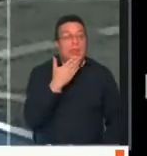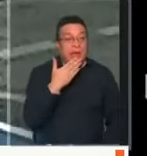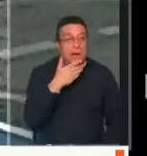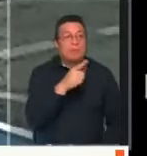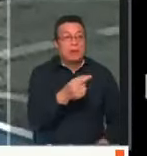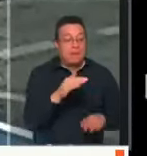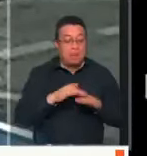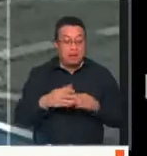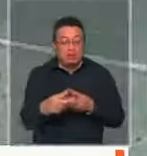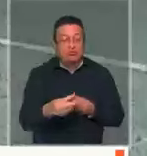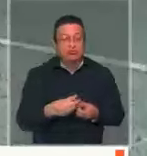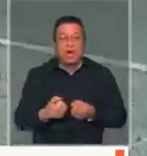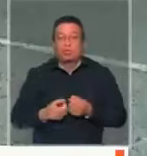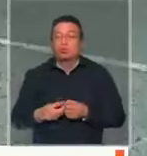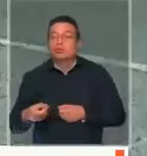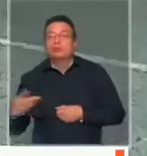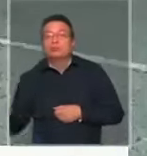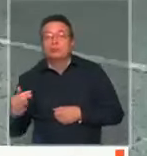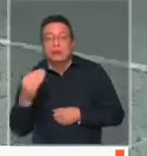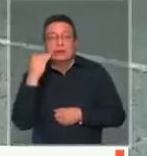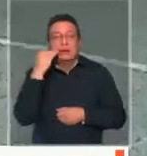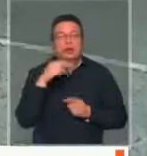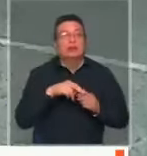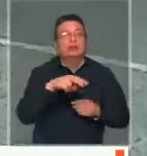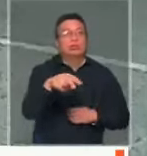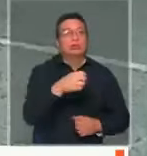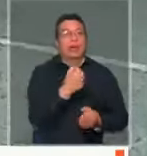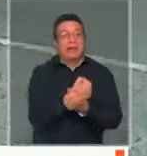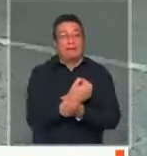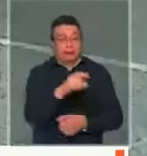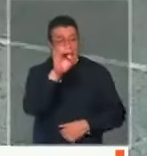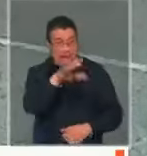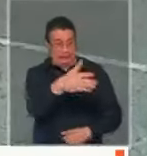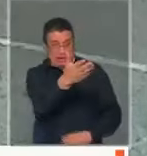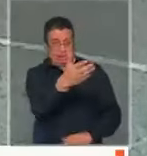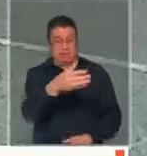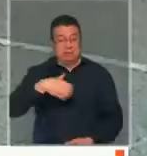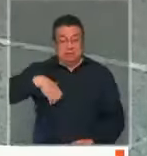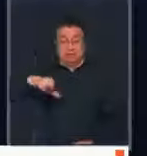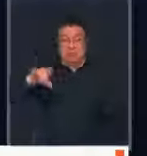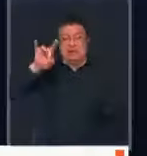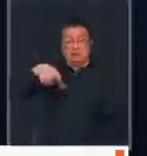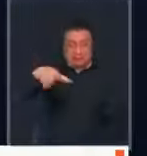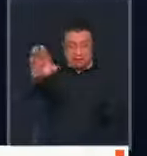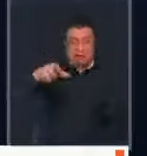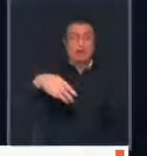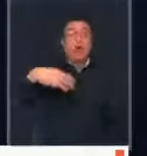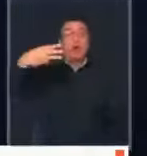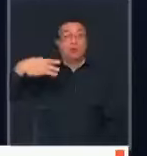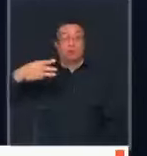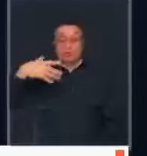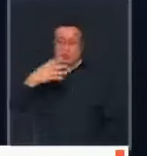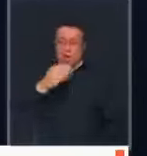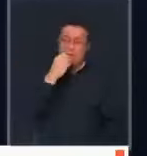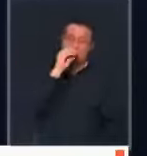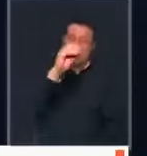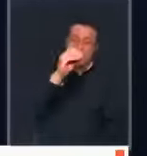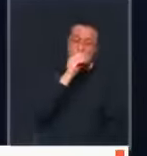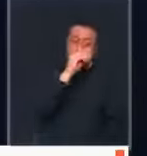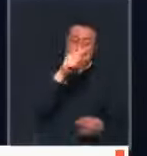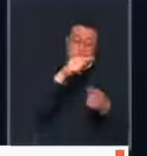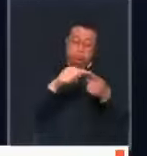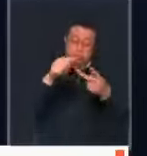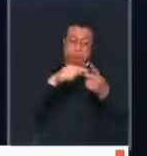los papelillos en los vehículos. Y eso Carabineros lo sabe, PDI lo sabe, al municipio se le ha hecho en reiteradas ocasiones